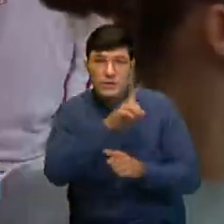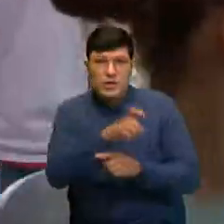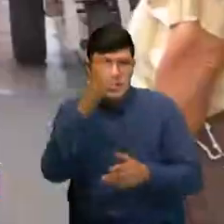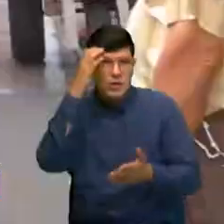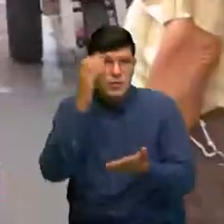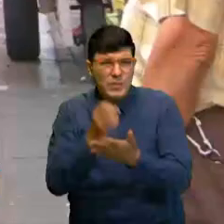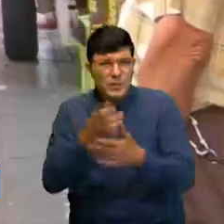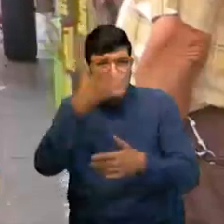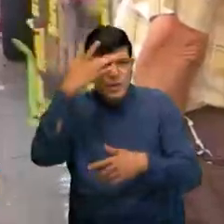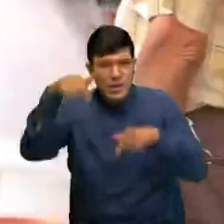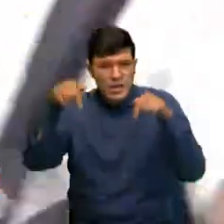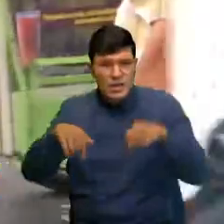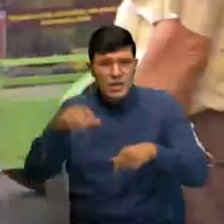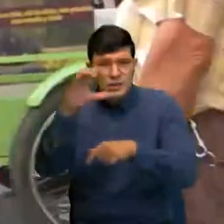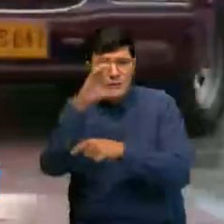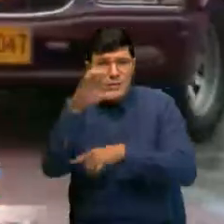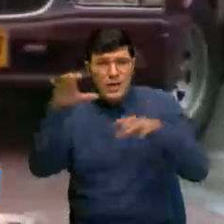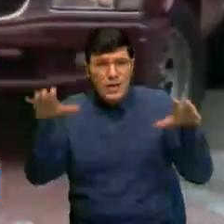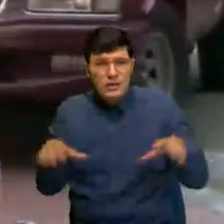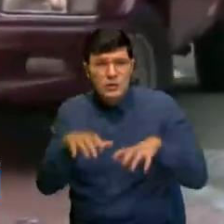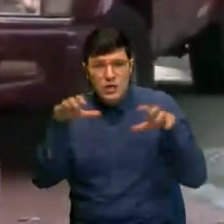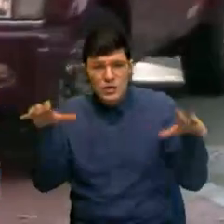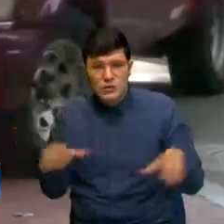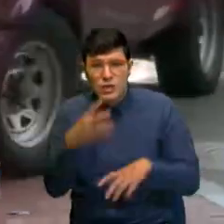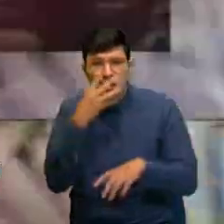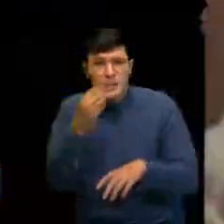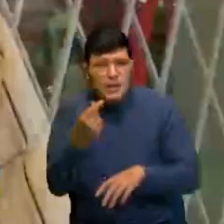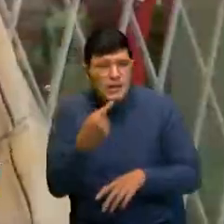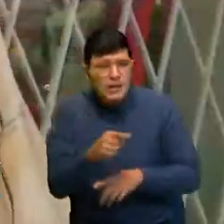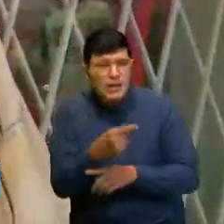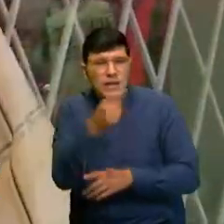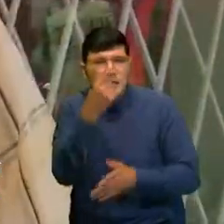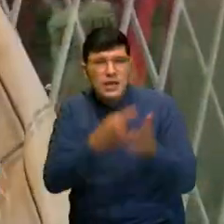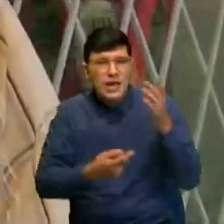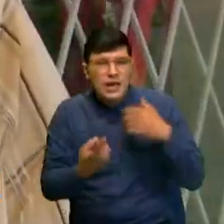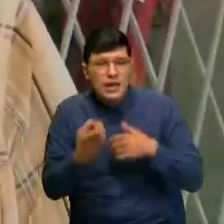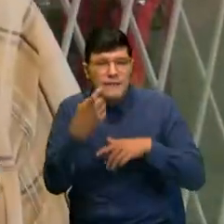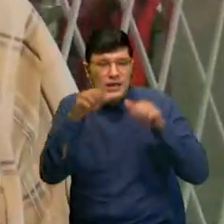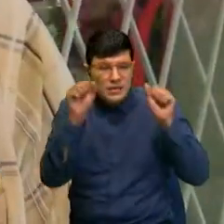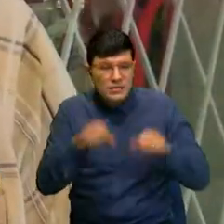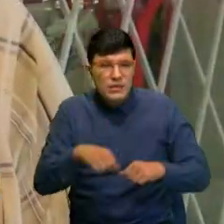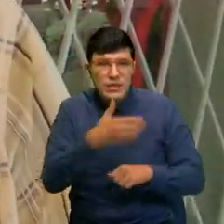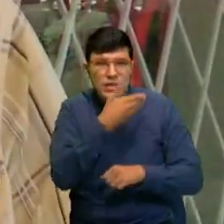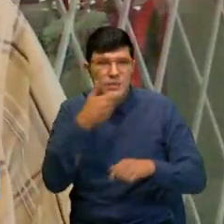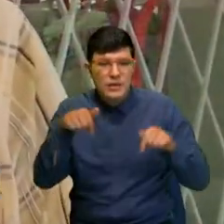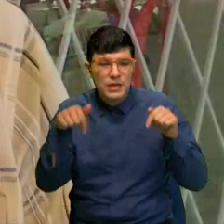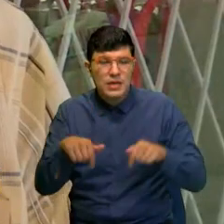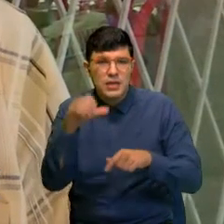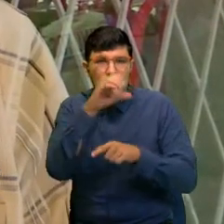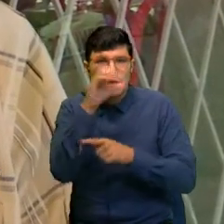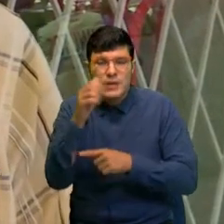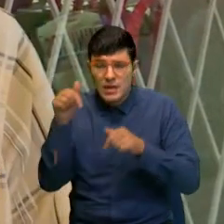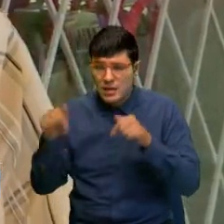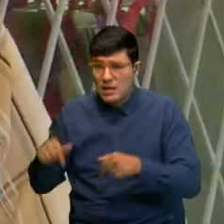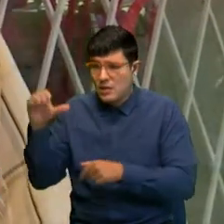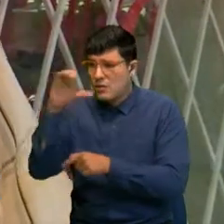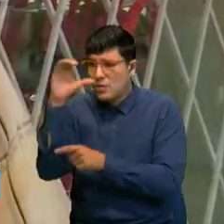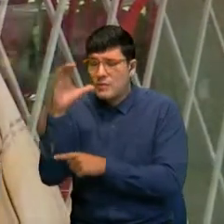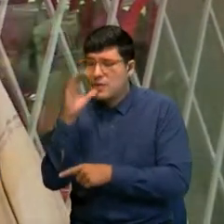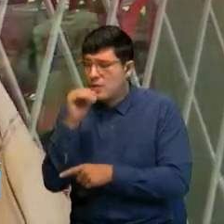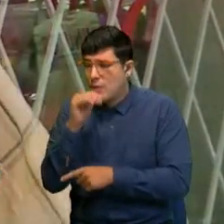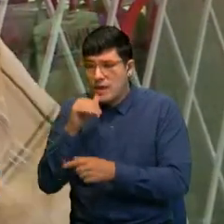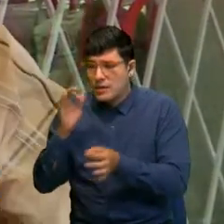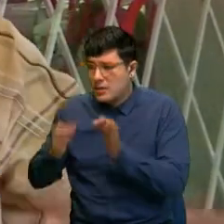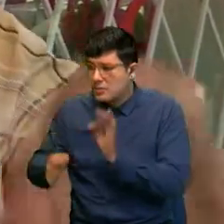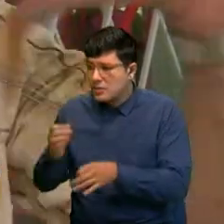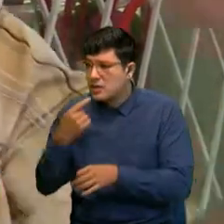Colombia existe tanta delincuencia y qué le falta para que se pueda mejorar. En Colombia ya no hay justicia. Ya eso ya es una,